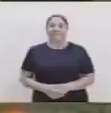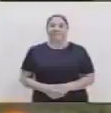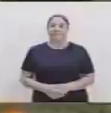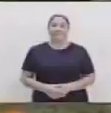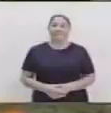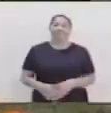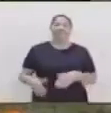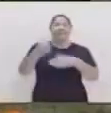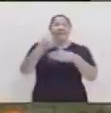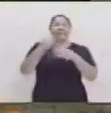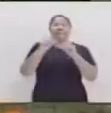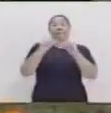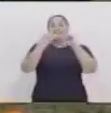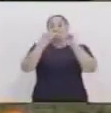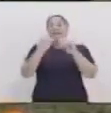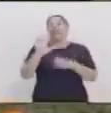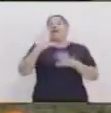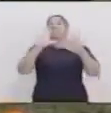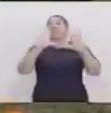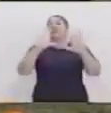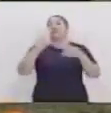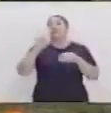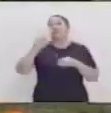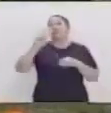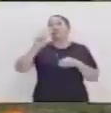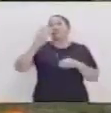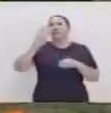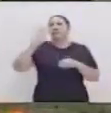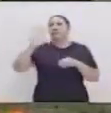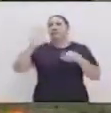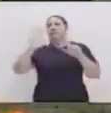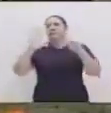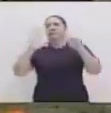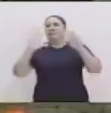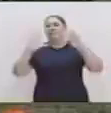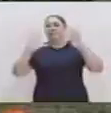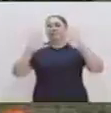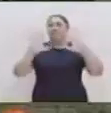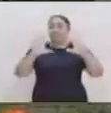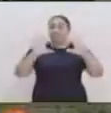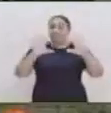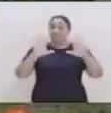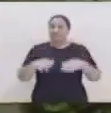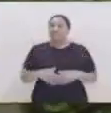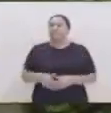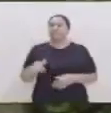Hacia arriba, 10 segundos. Hacia el frente.